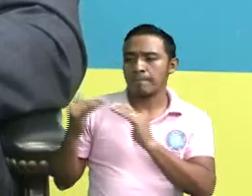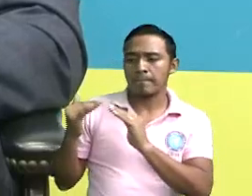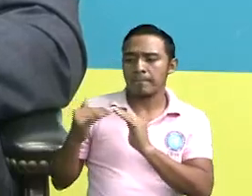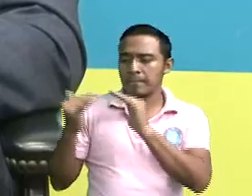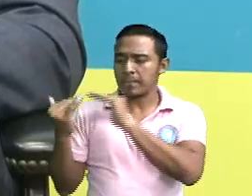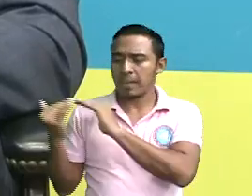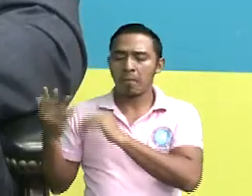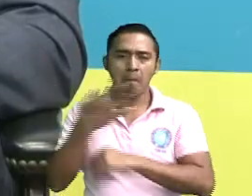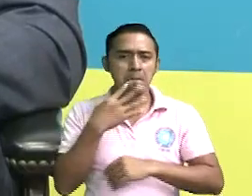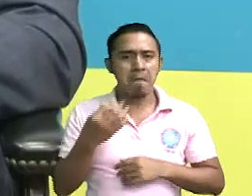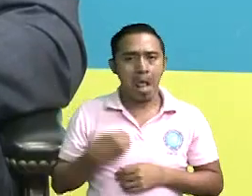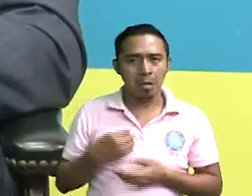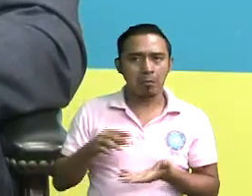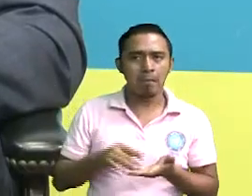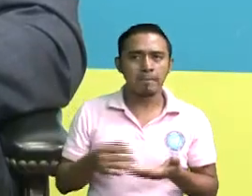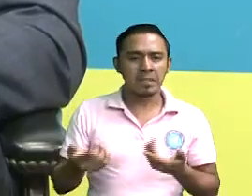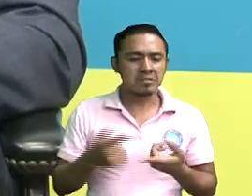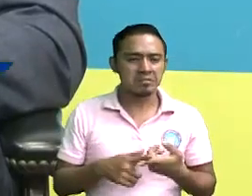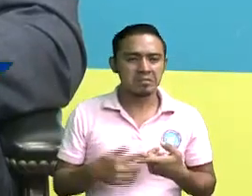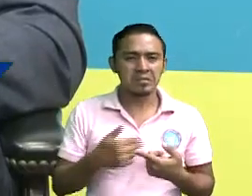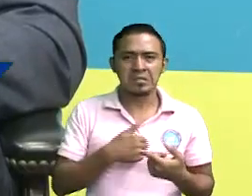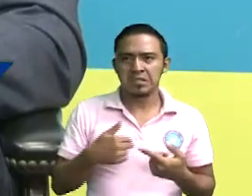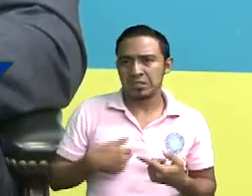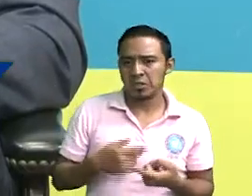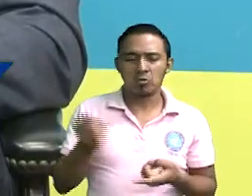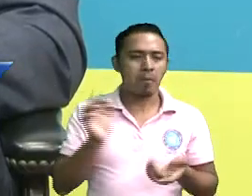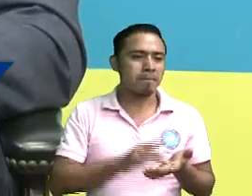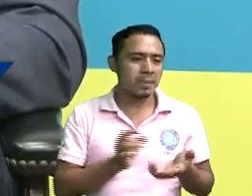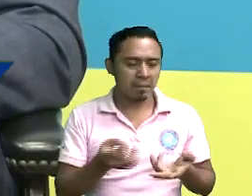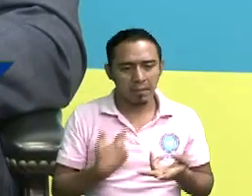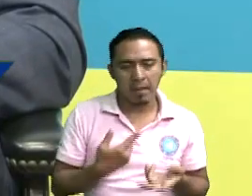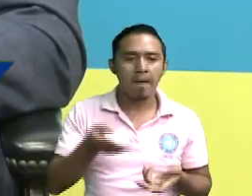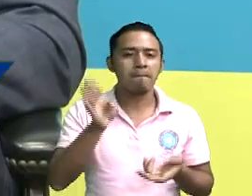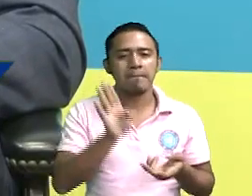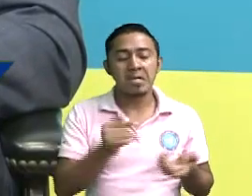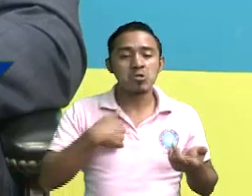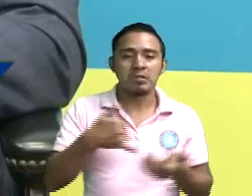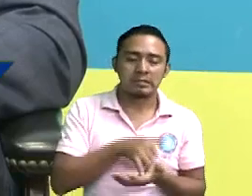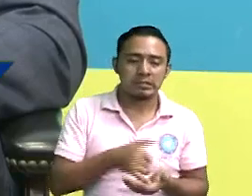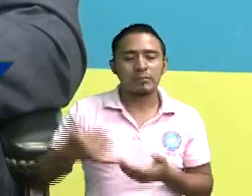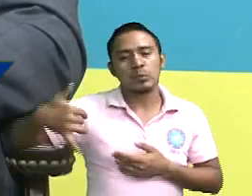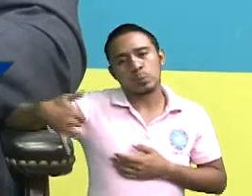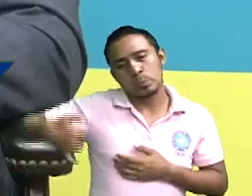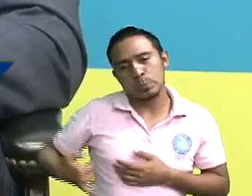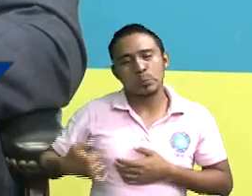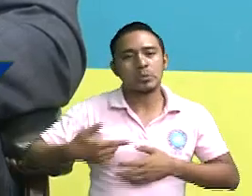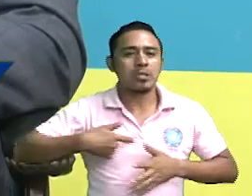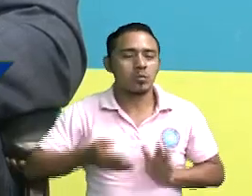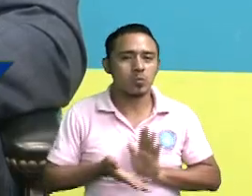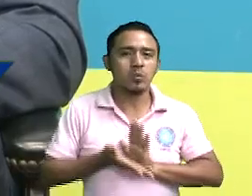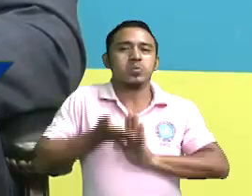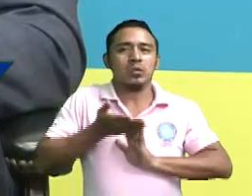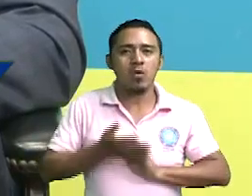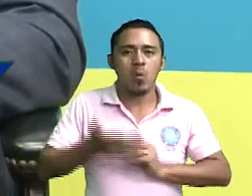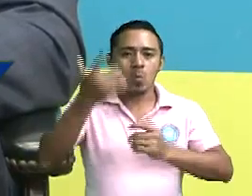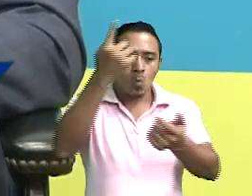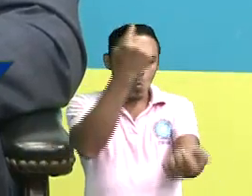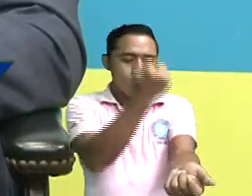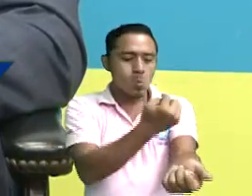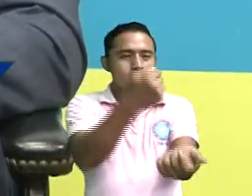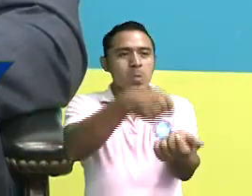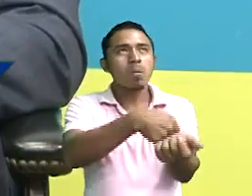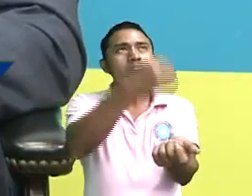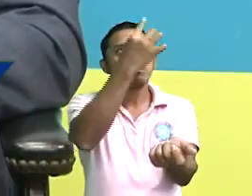tomara una Ultra 12 Plex o con un complejo B, que es debilidad, y me voy a inyectar, me voy a poner un suero vitaminado.